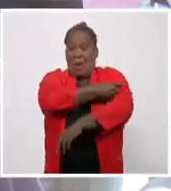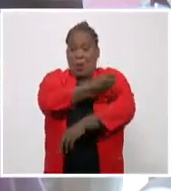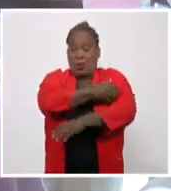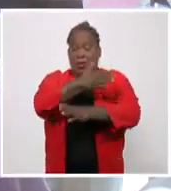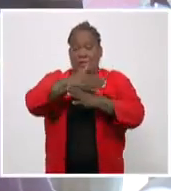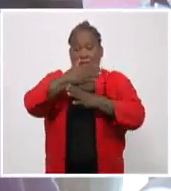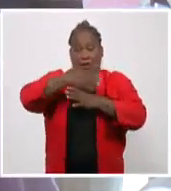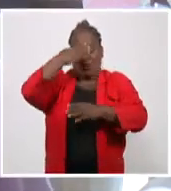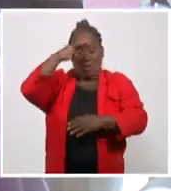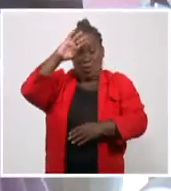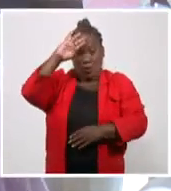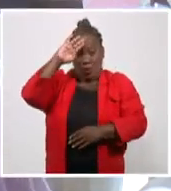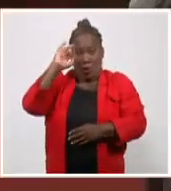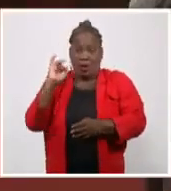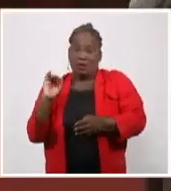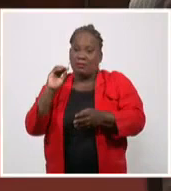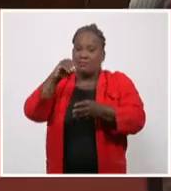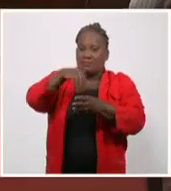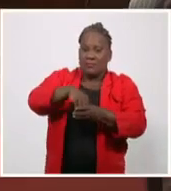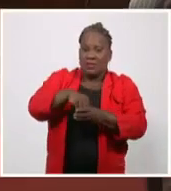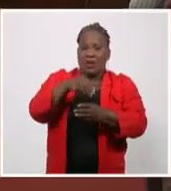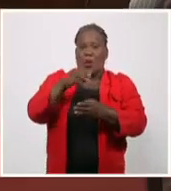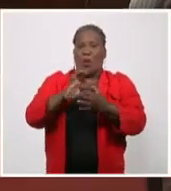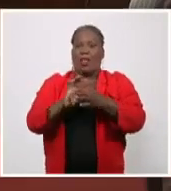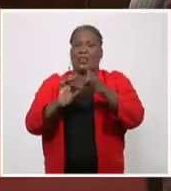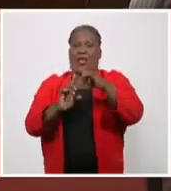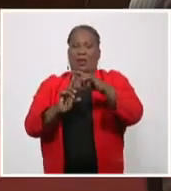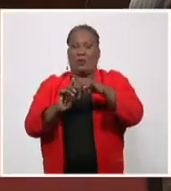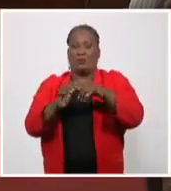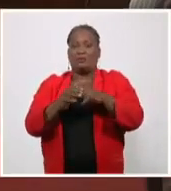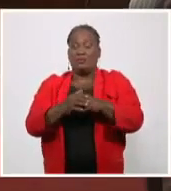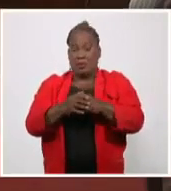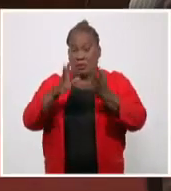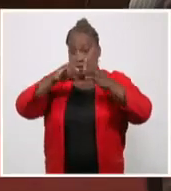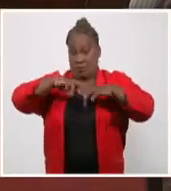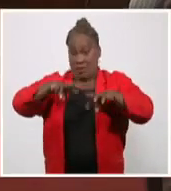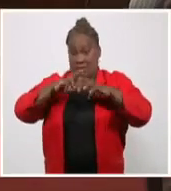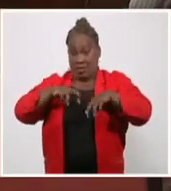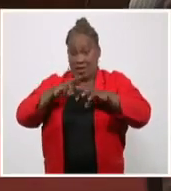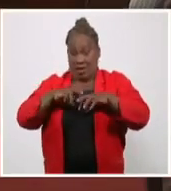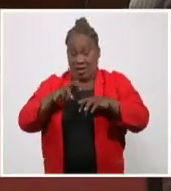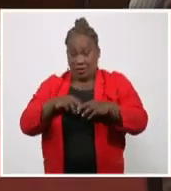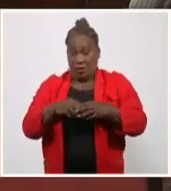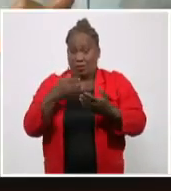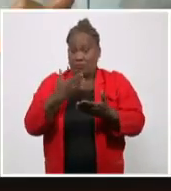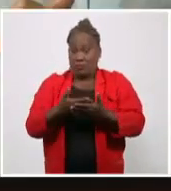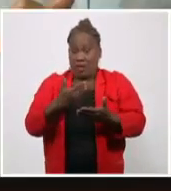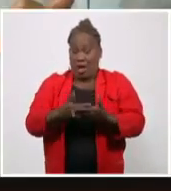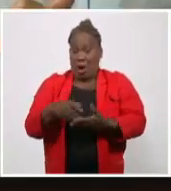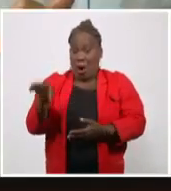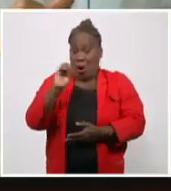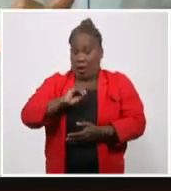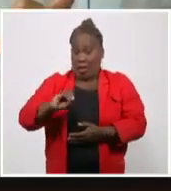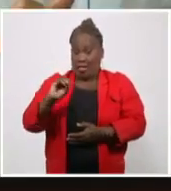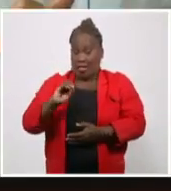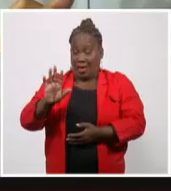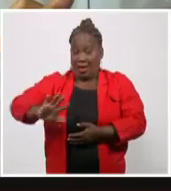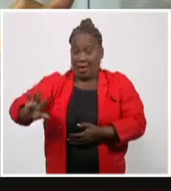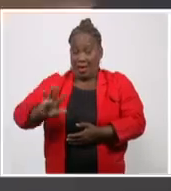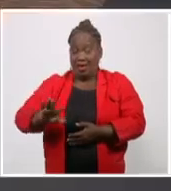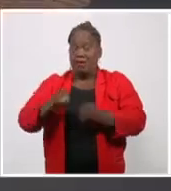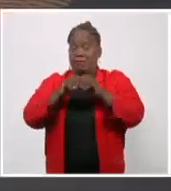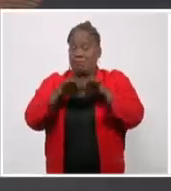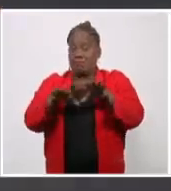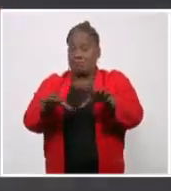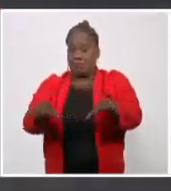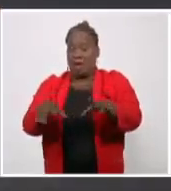y también incorporar Guantánamo. La puesta en marcha del estudio del candidato vacunal en tierras orientales permite expandir el